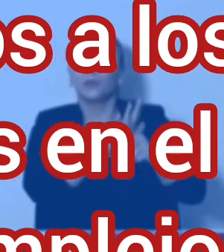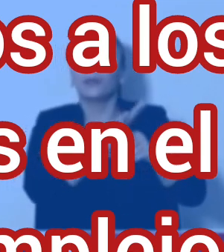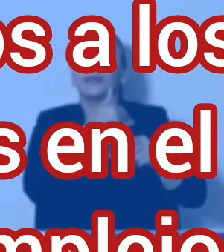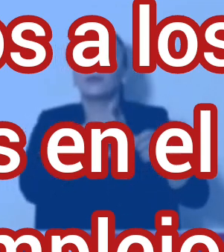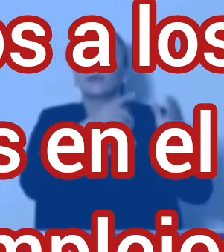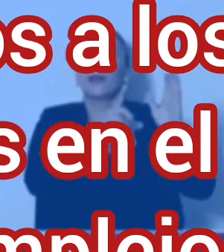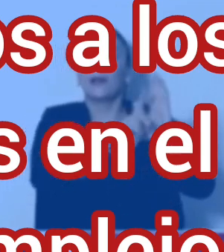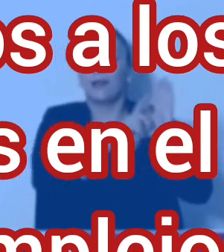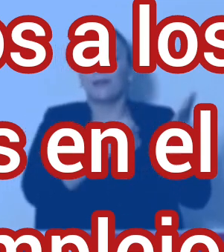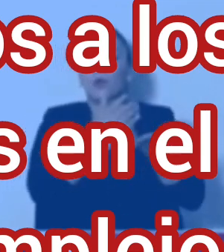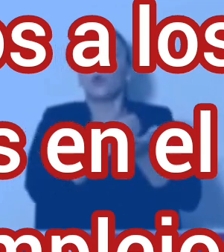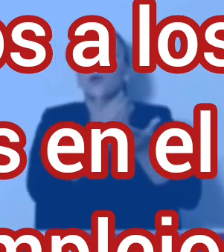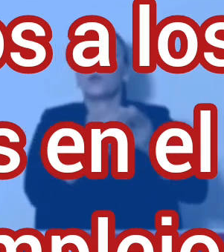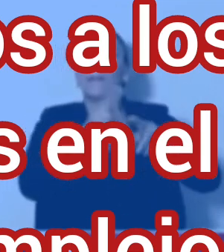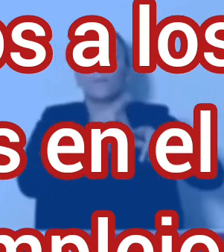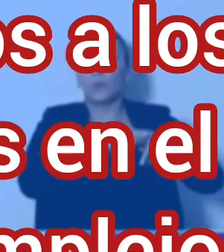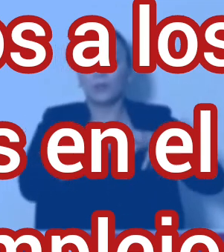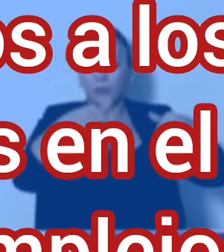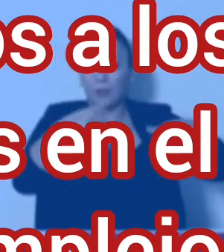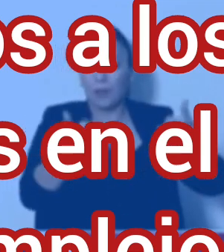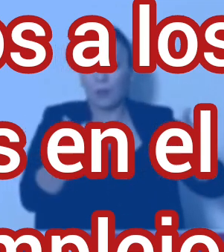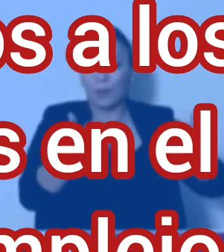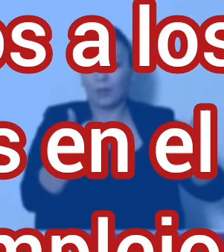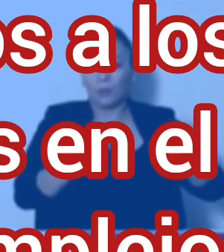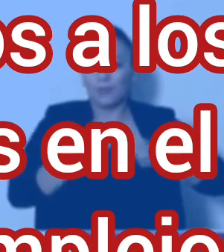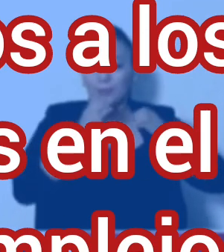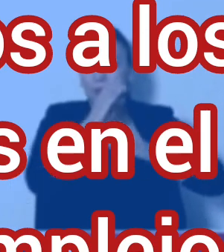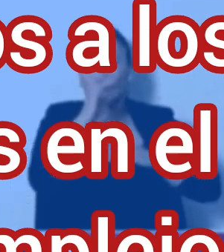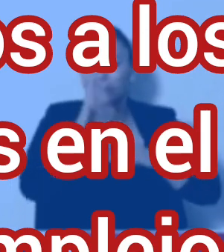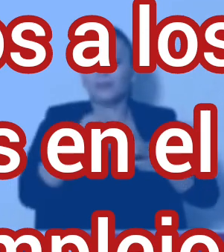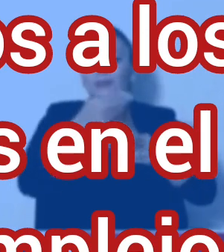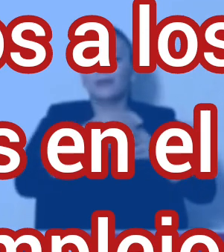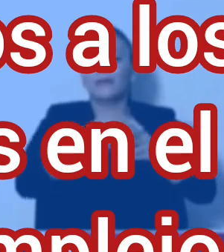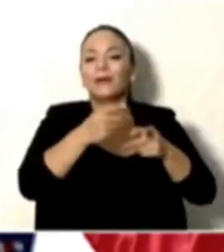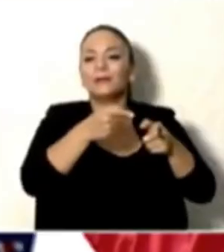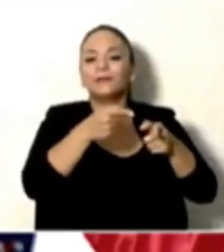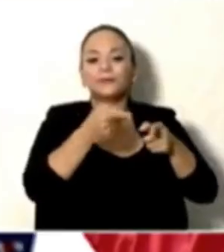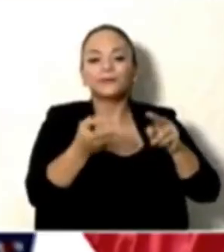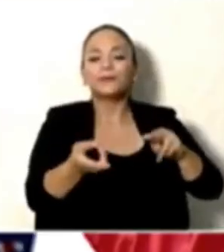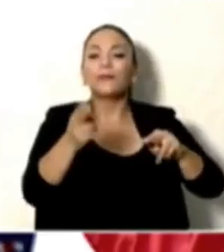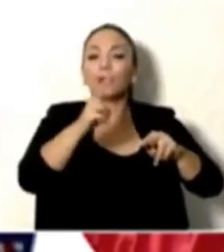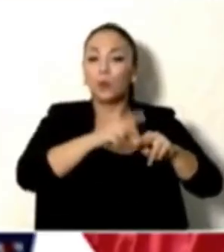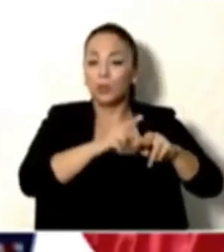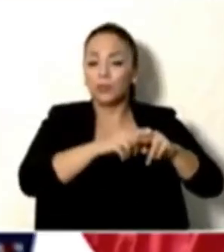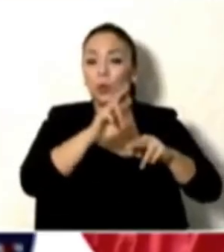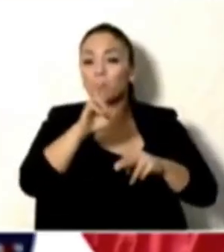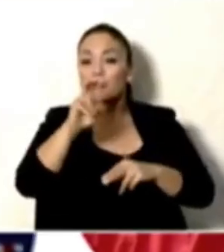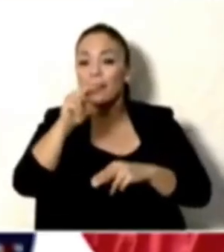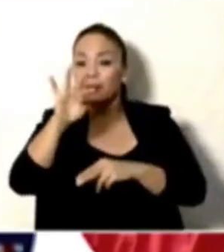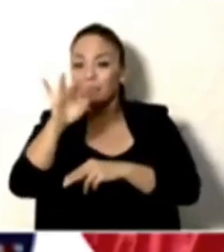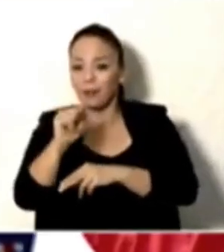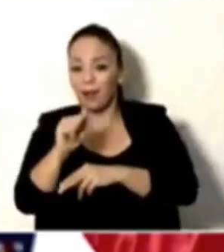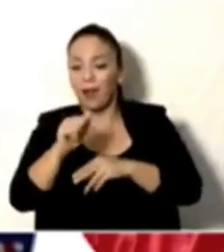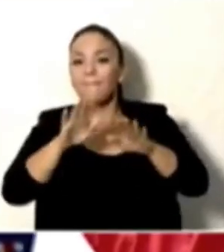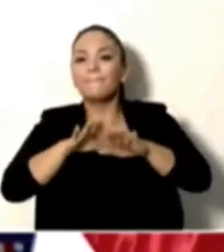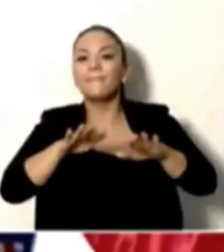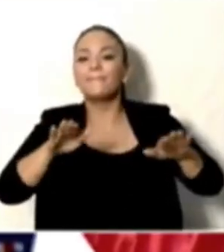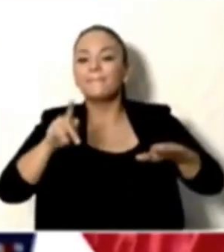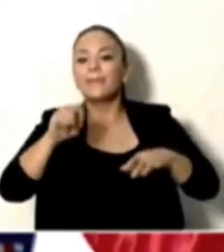un impuesto que hoy no existe en Costa Rica, que se llama un impuesto a las rentas